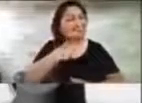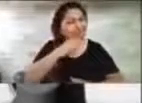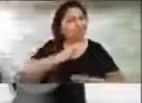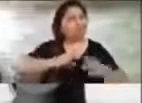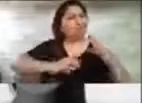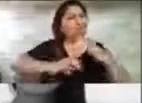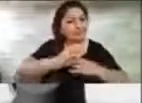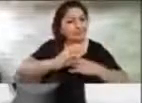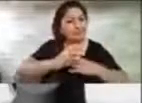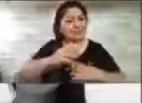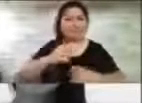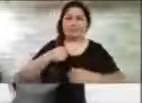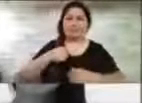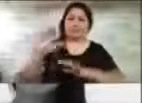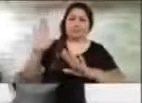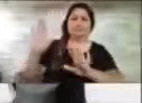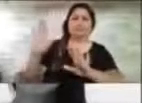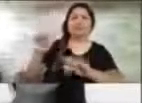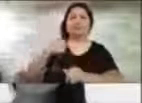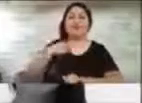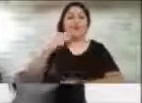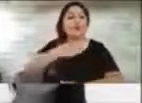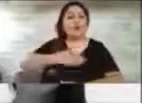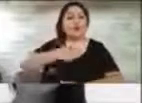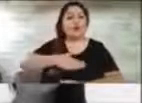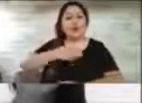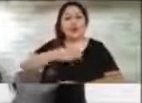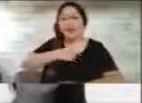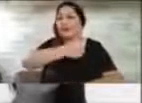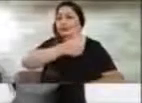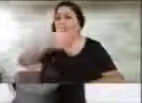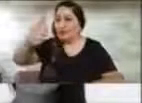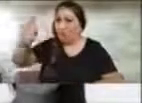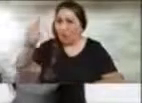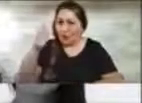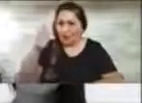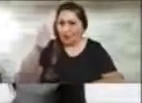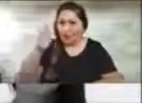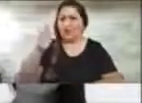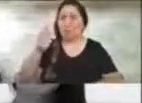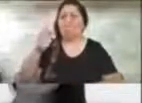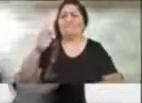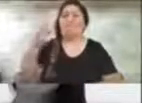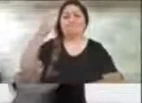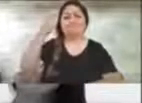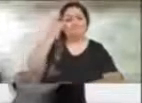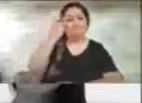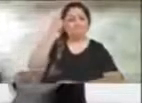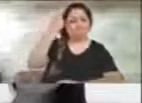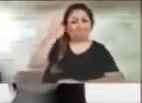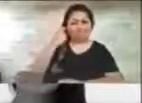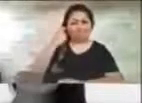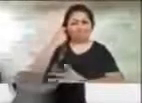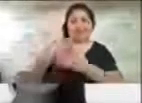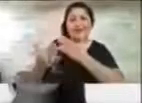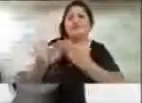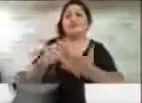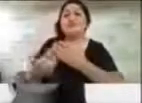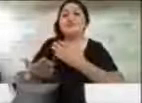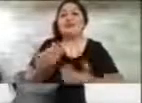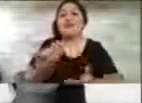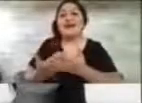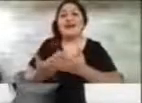involucrar a todos yo quiero que esto no sea como parte de algo porque es lo que te tocó sino que sea algo natural algo simplificado